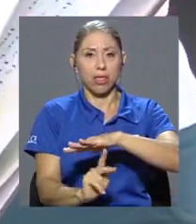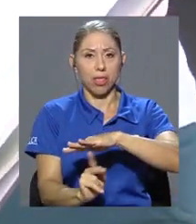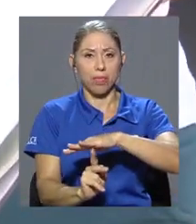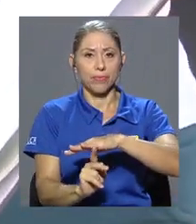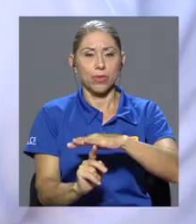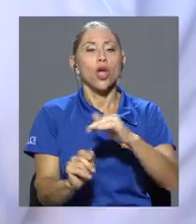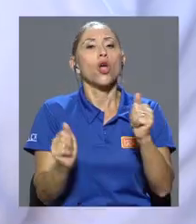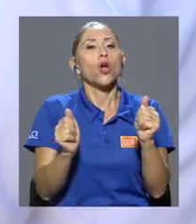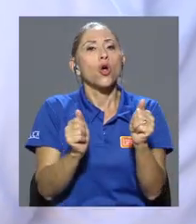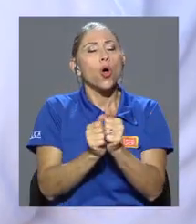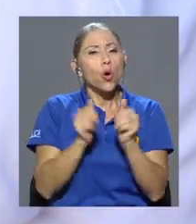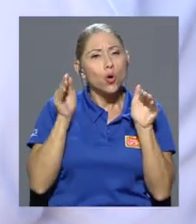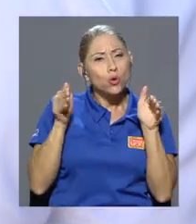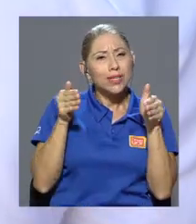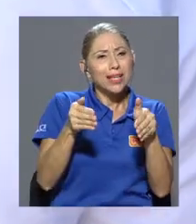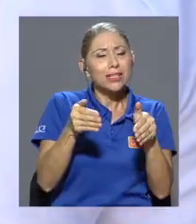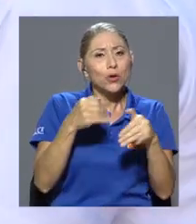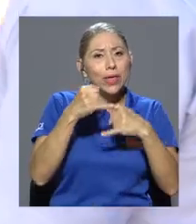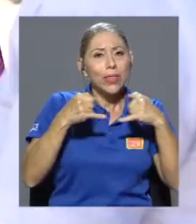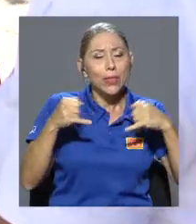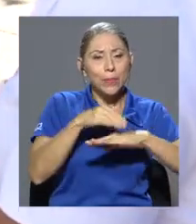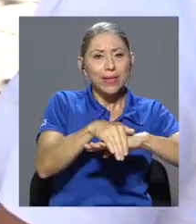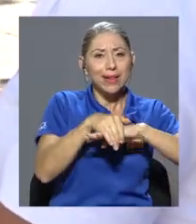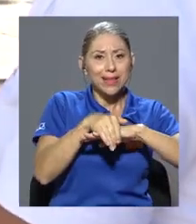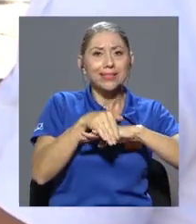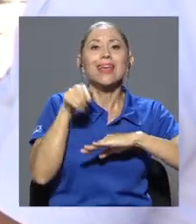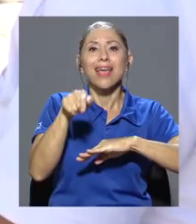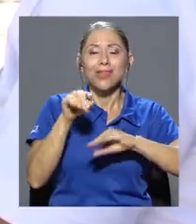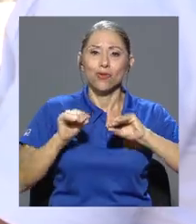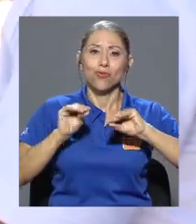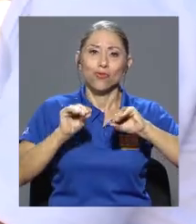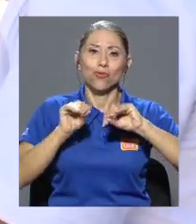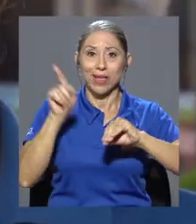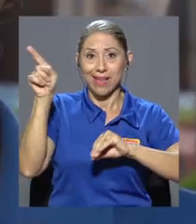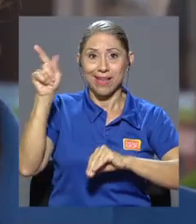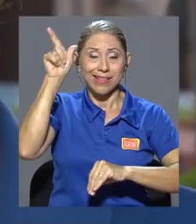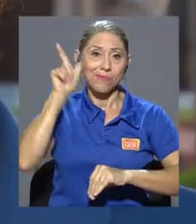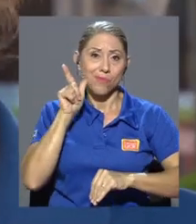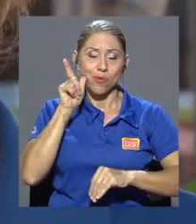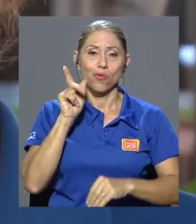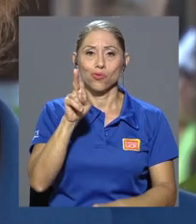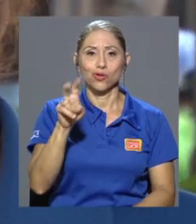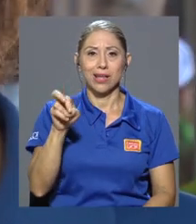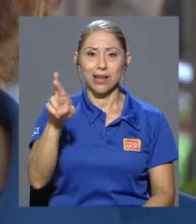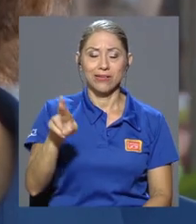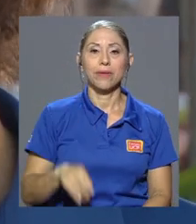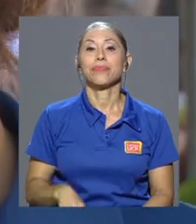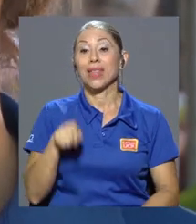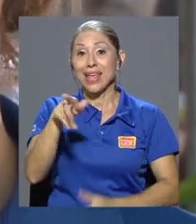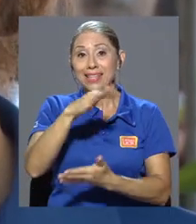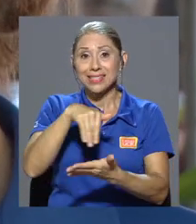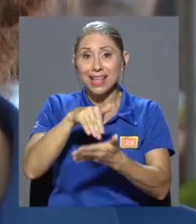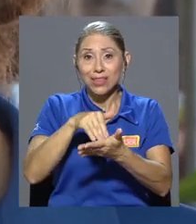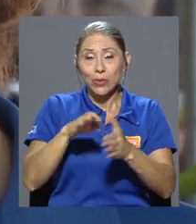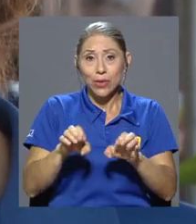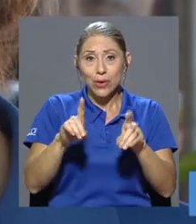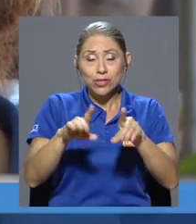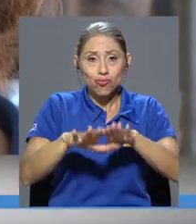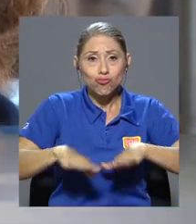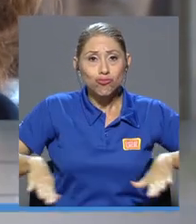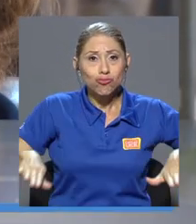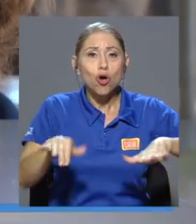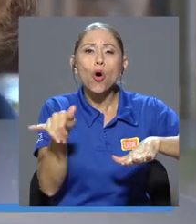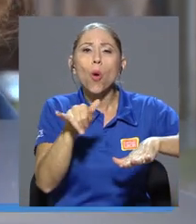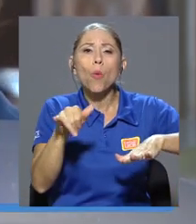con concentración en inglés que se brinda en la sede del caribe el centro infantil ha sido como un puente de capacitación